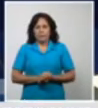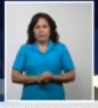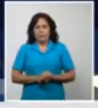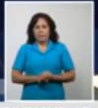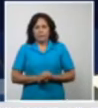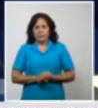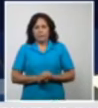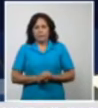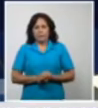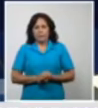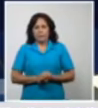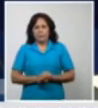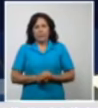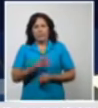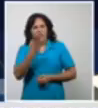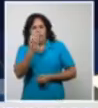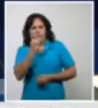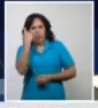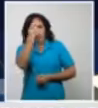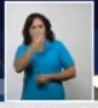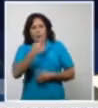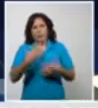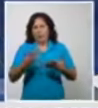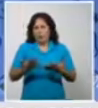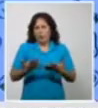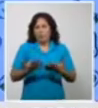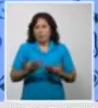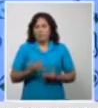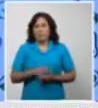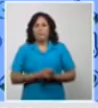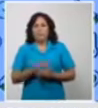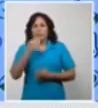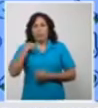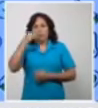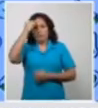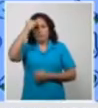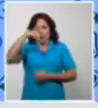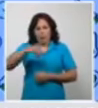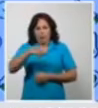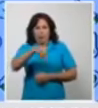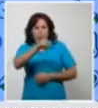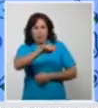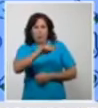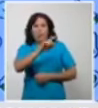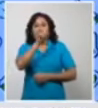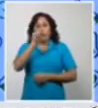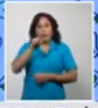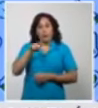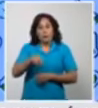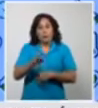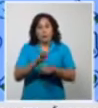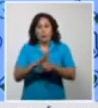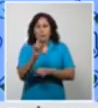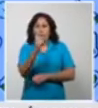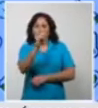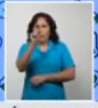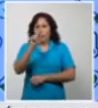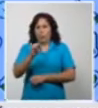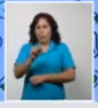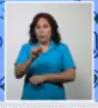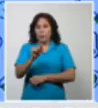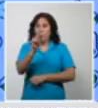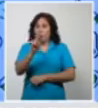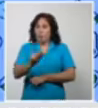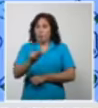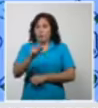A las órdenes, conductor. Doctor, comenzamos entonces la ronda de preguntas. La primera nos la envía un usuario de Cuba